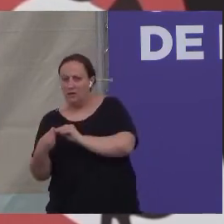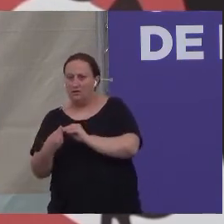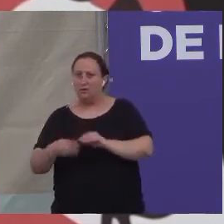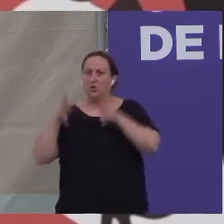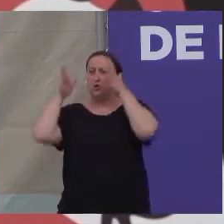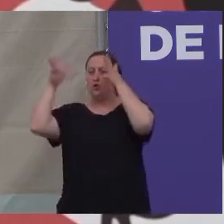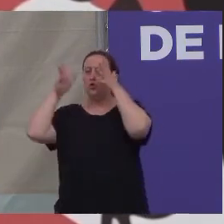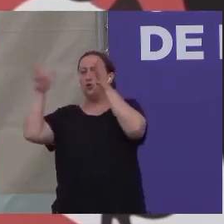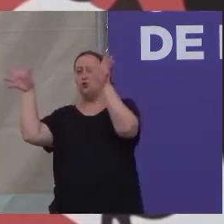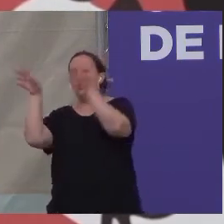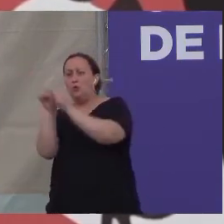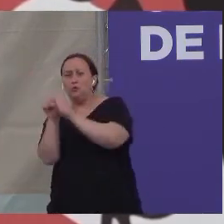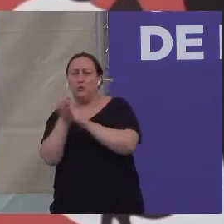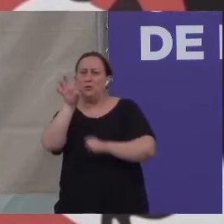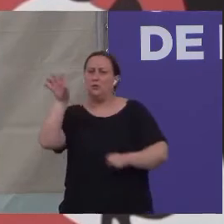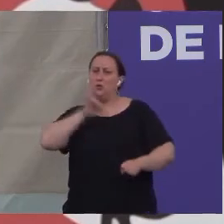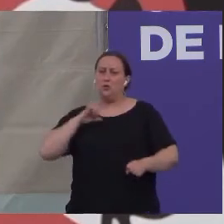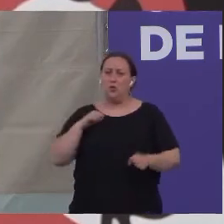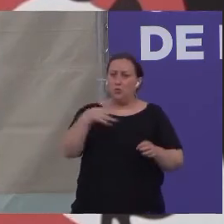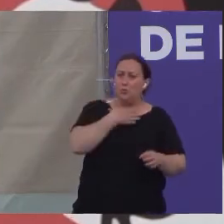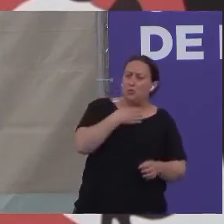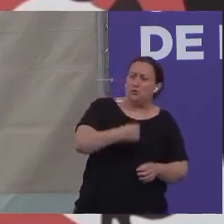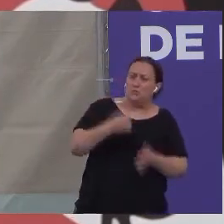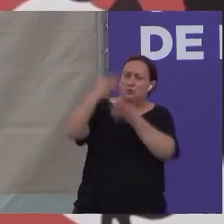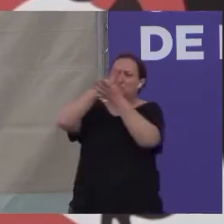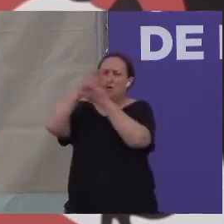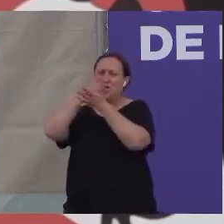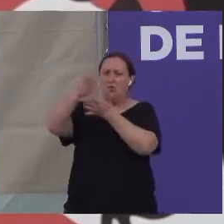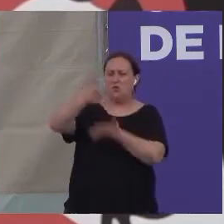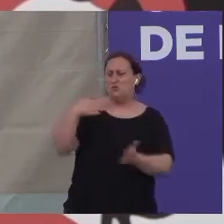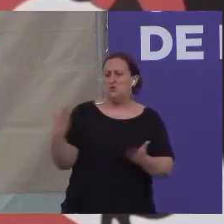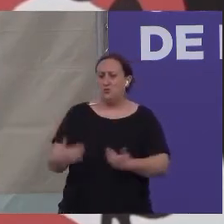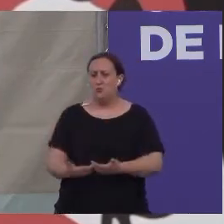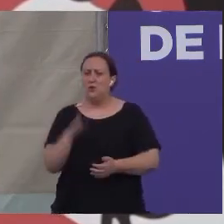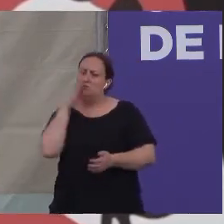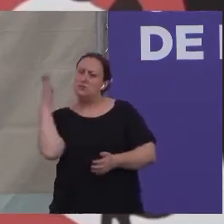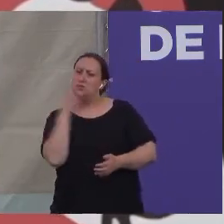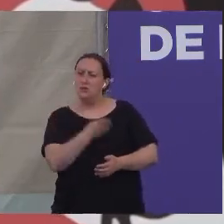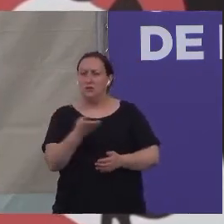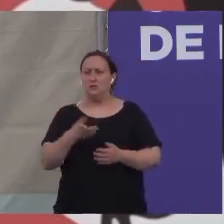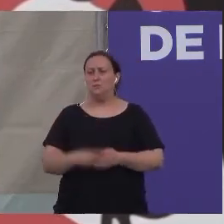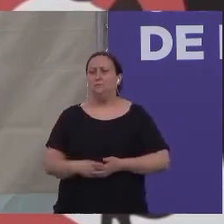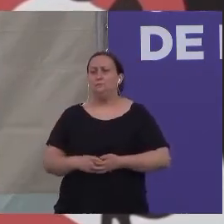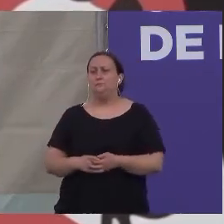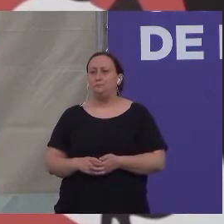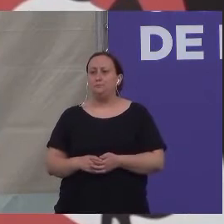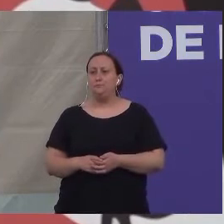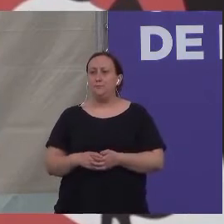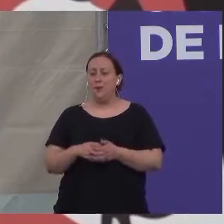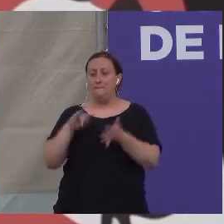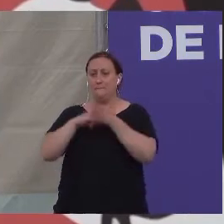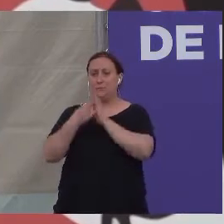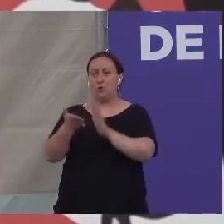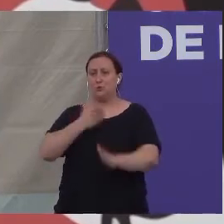Consejo Autonómico y los municipios, capaz de afrontar los grandes retos que aún tenemos por delante. Nuestro